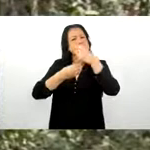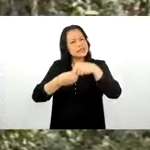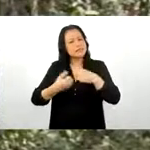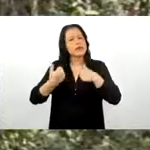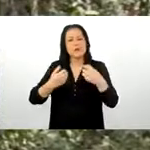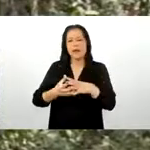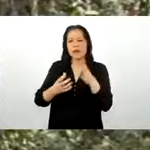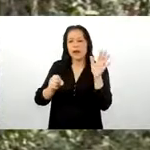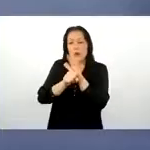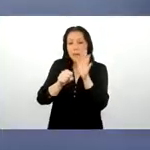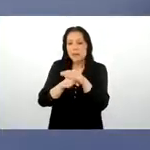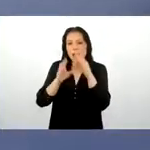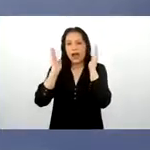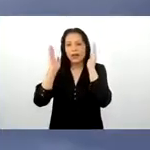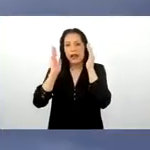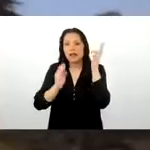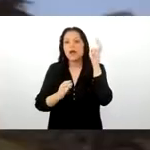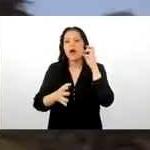atención.